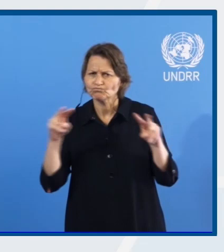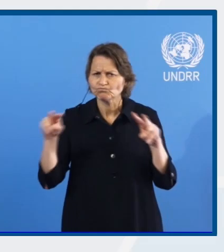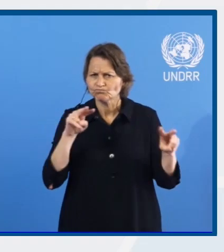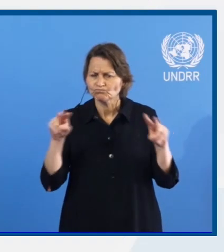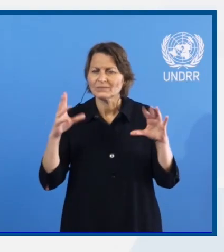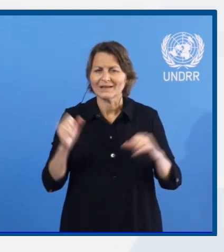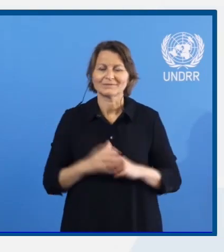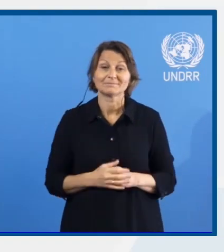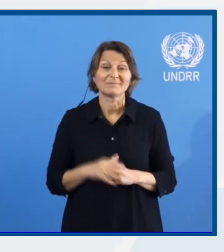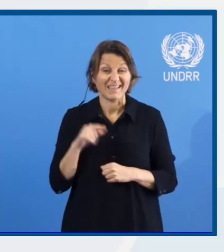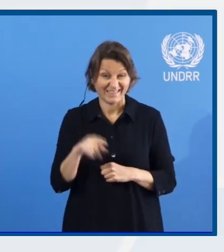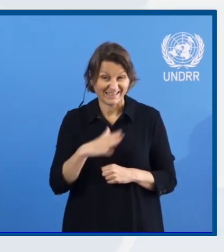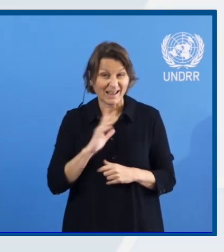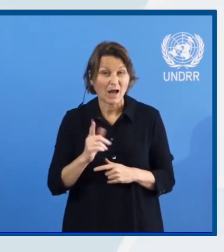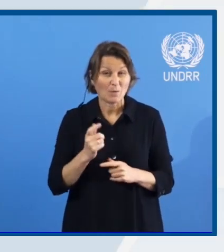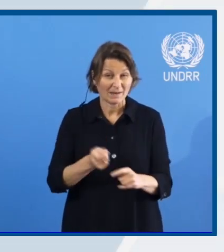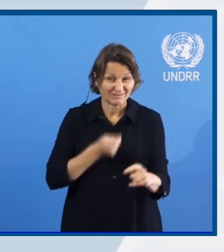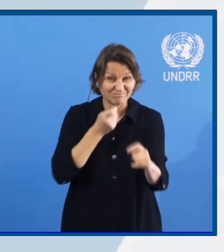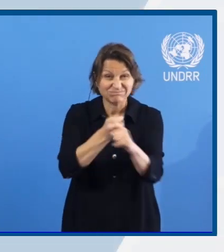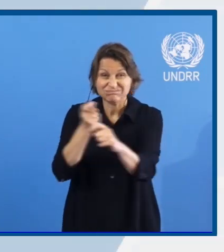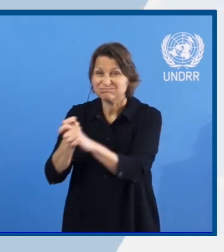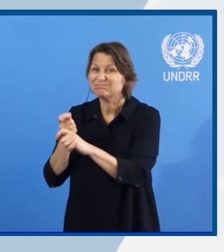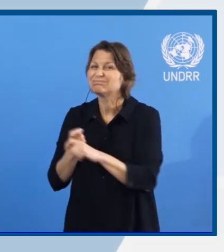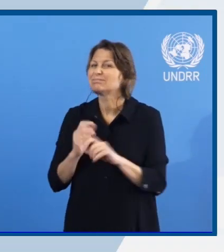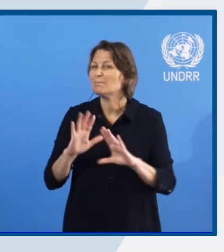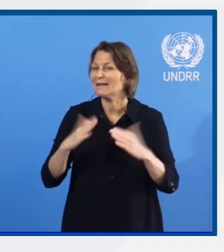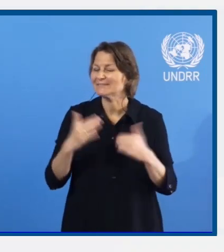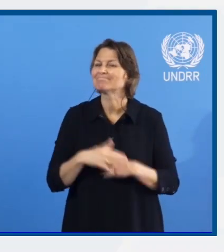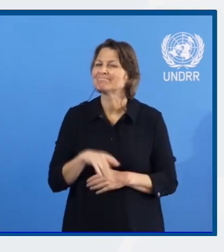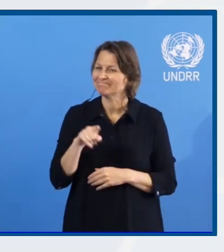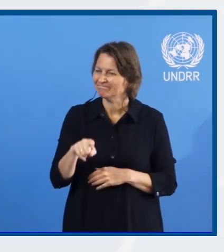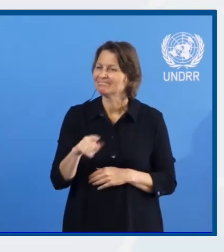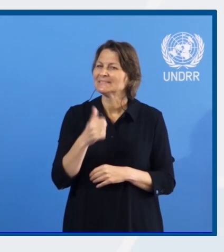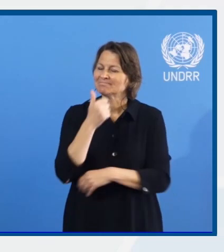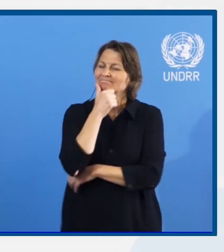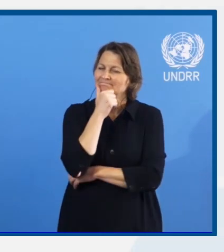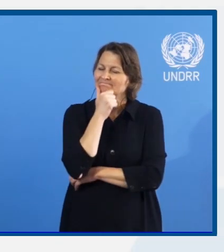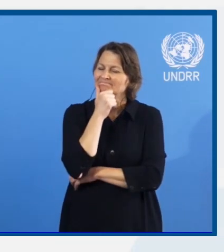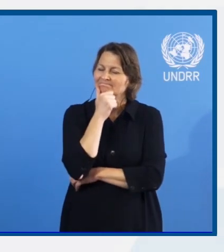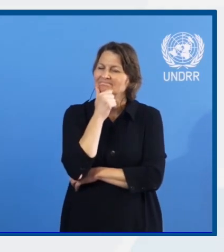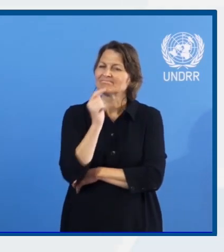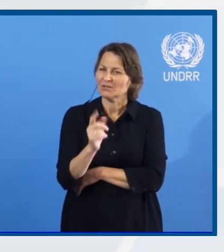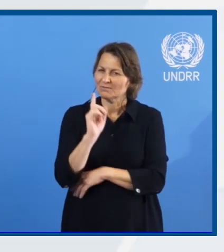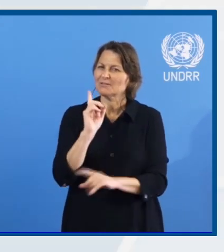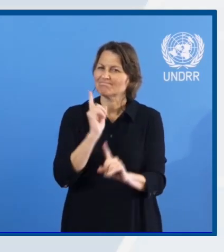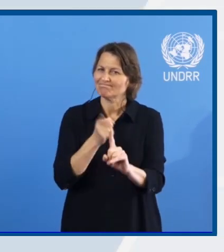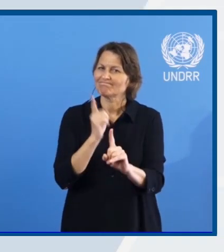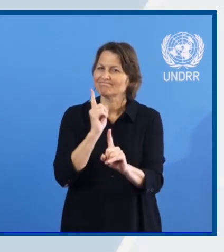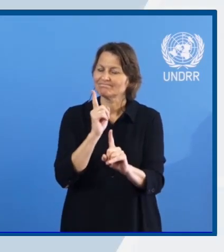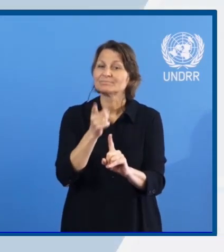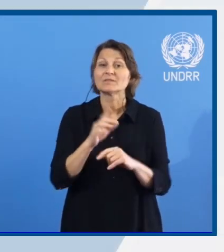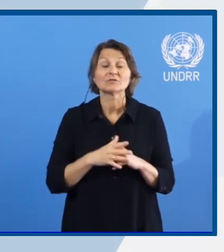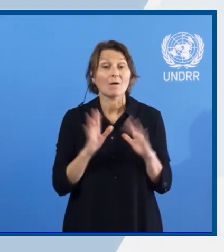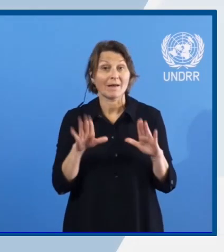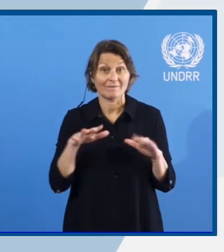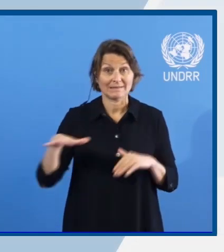Adicionalmente, y esto es un tema interesante, incluso con una discusión que tenemos por la siguiente situación. Cuando se habla del tema